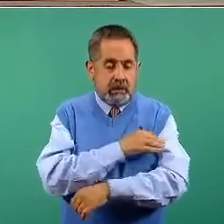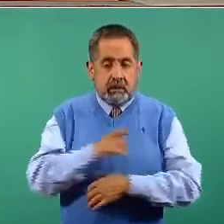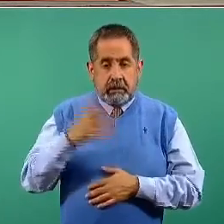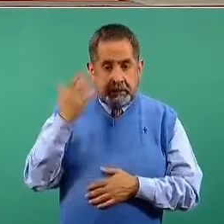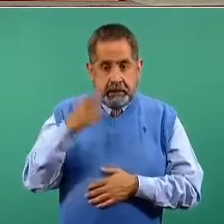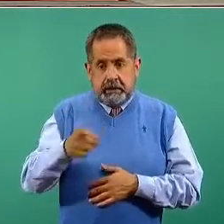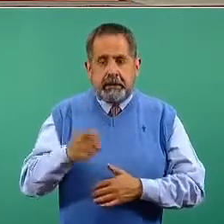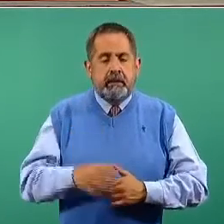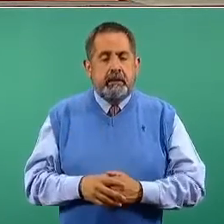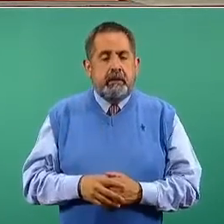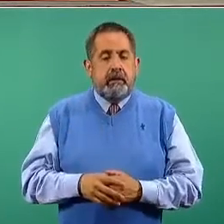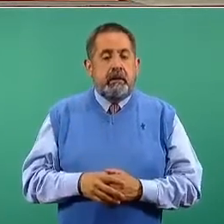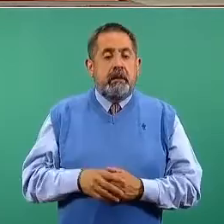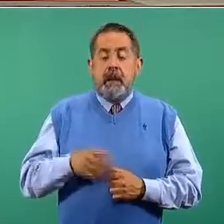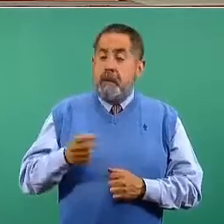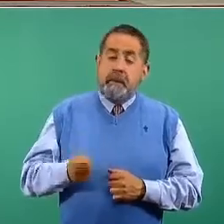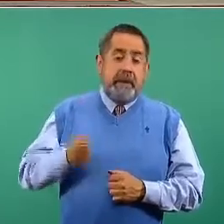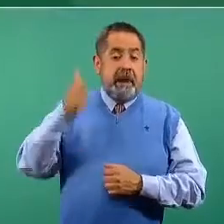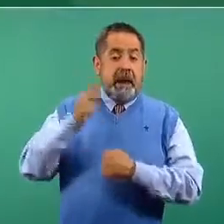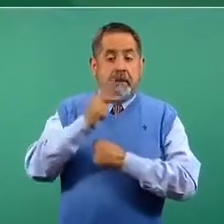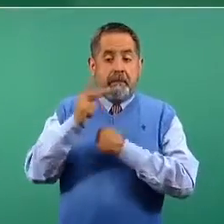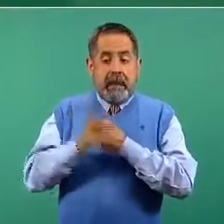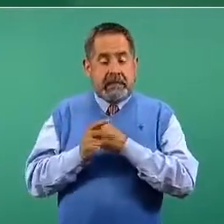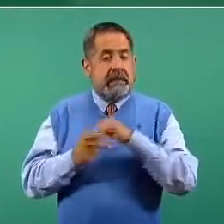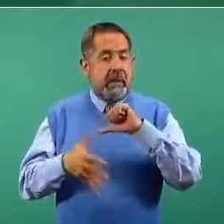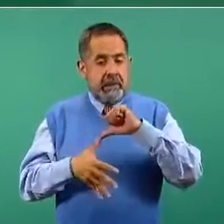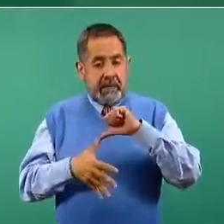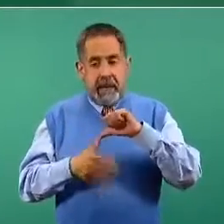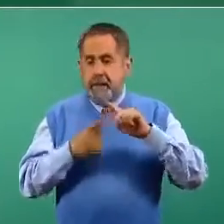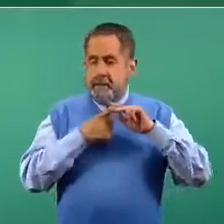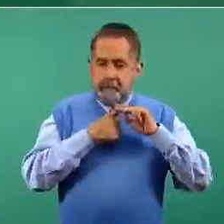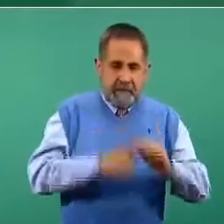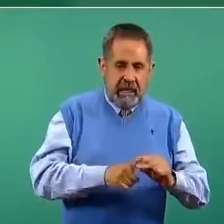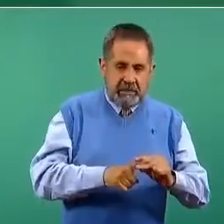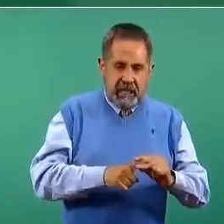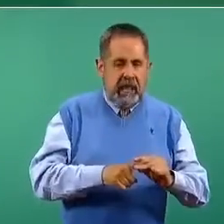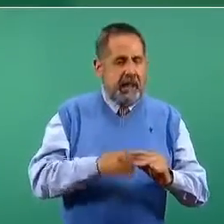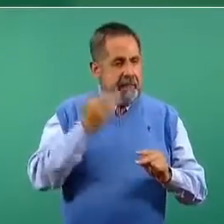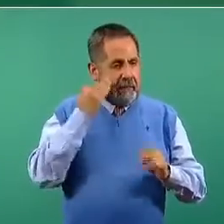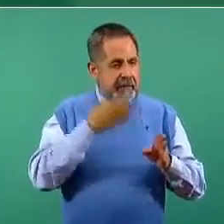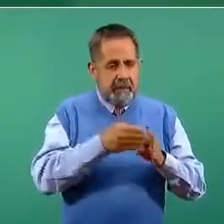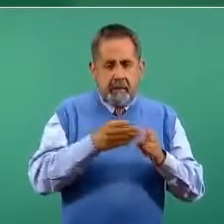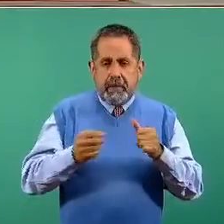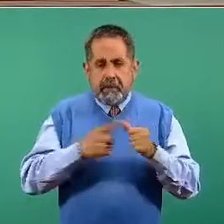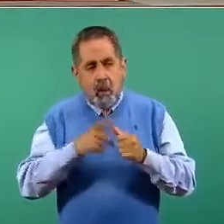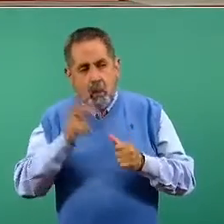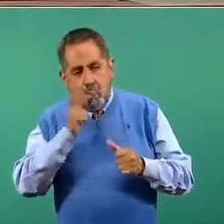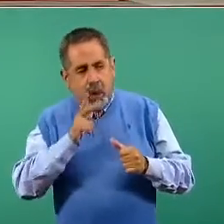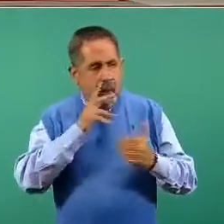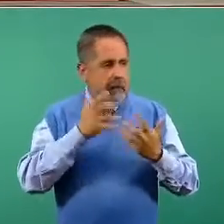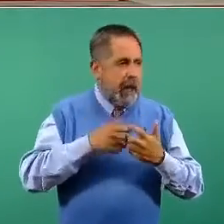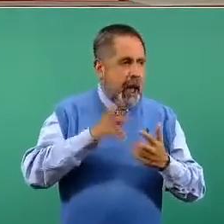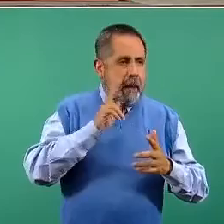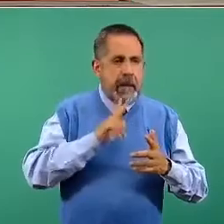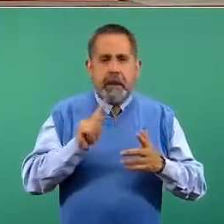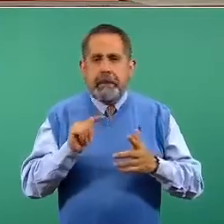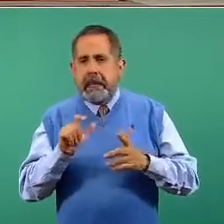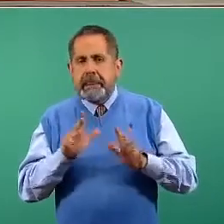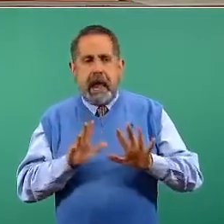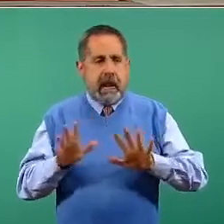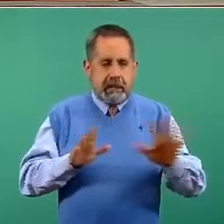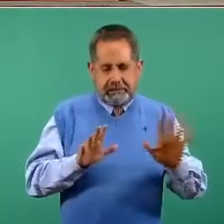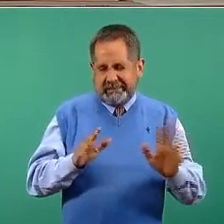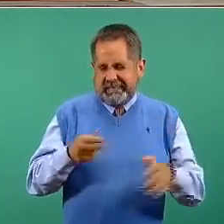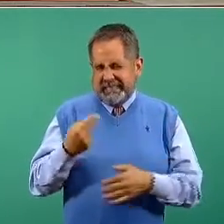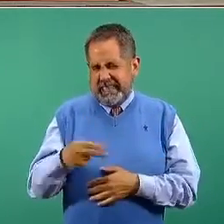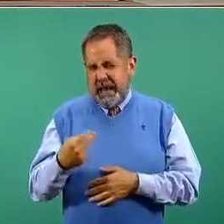pueden ver, fuimos el primer país en América Latina que arrancó, tuvimos una fase de calibración, recordarán que así la